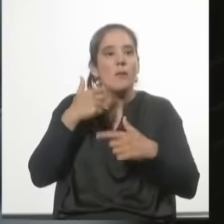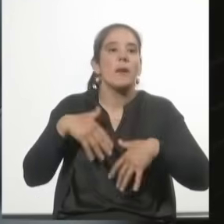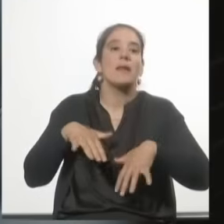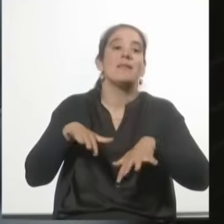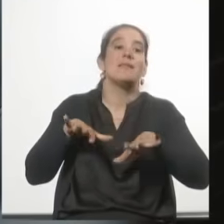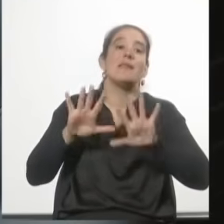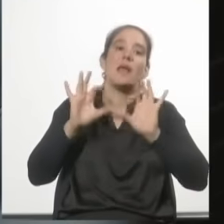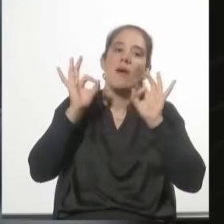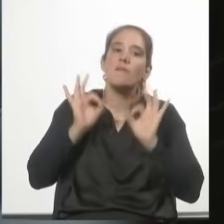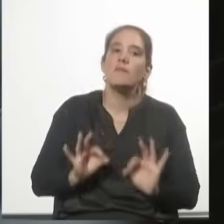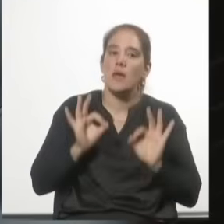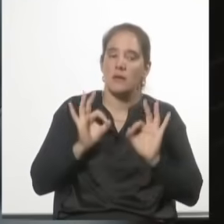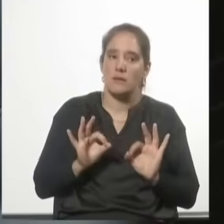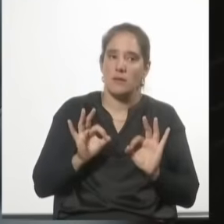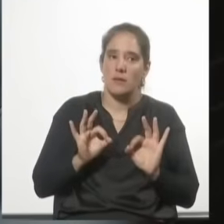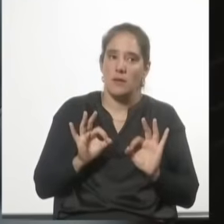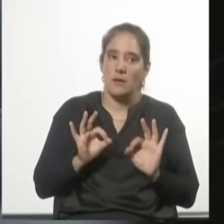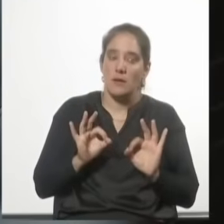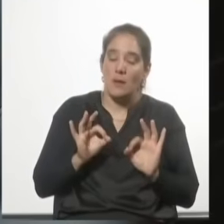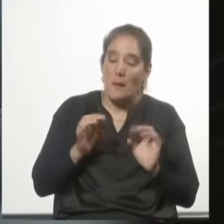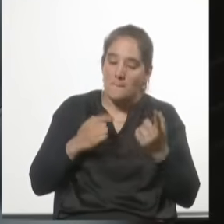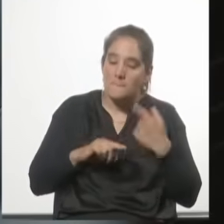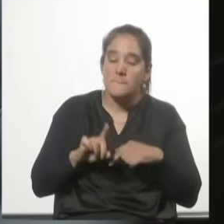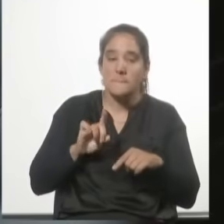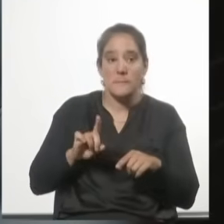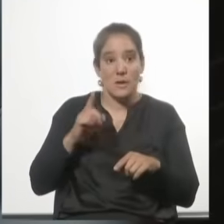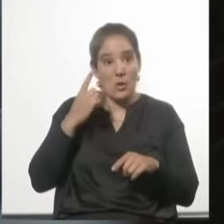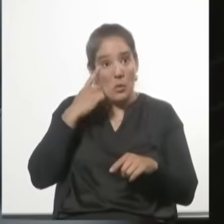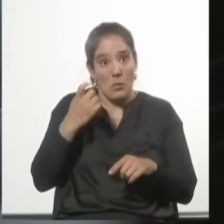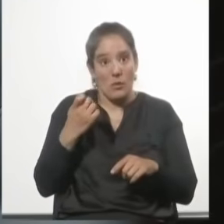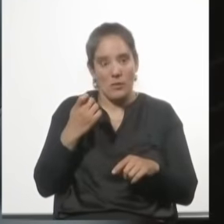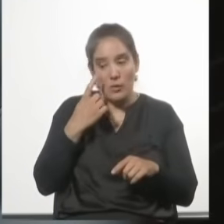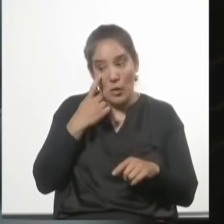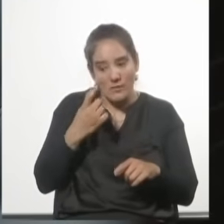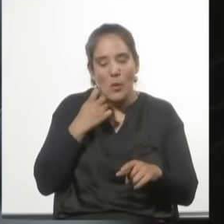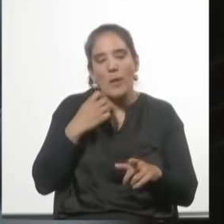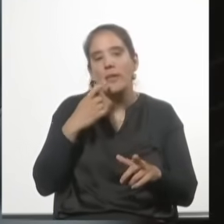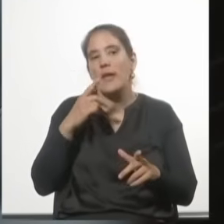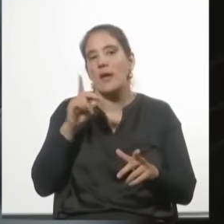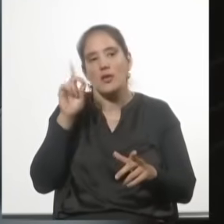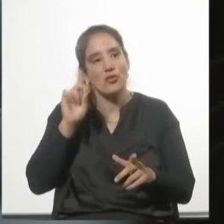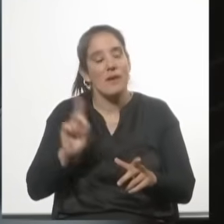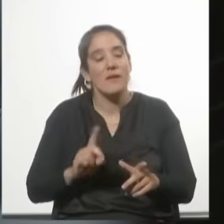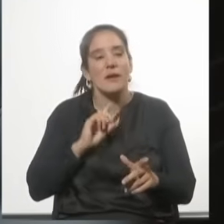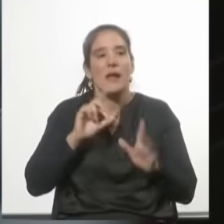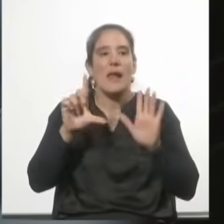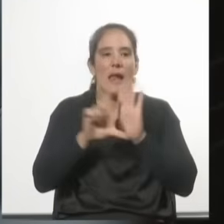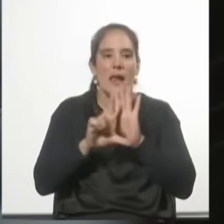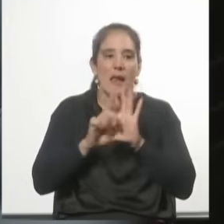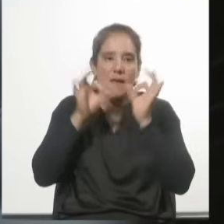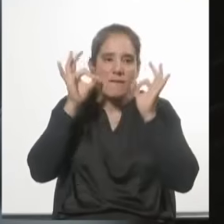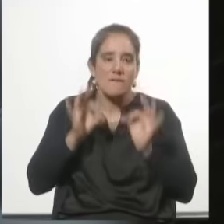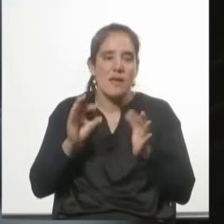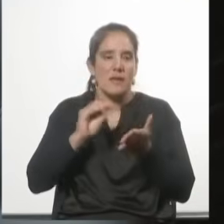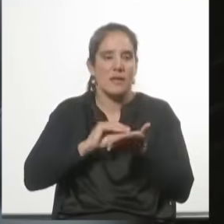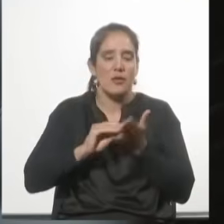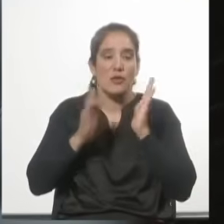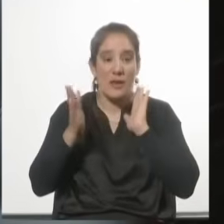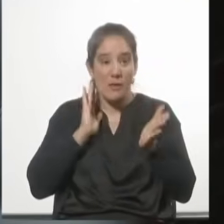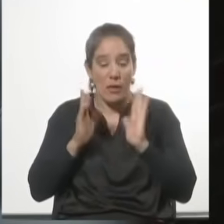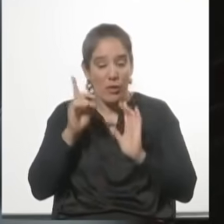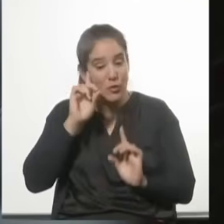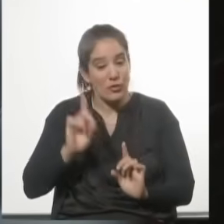de regularidad de la expiación. Si bien la ignorancia acerca de la legislación notarial hizo utilizar a los